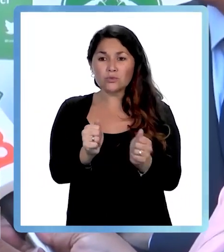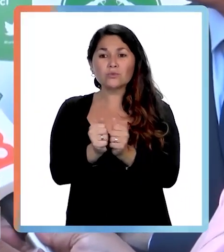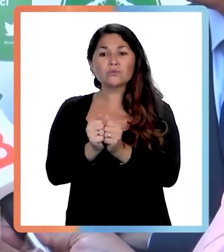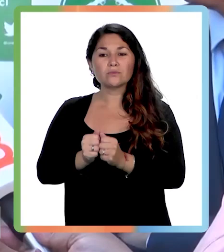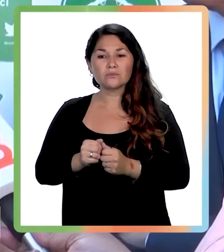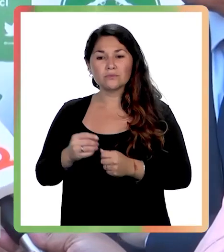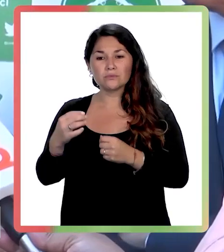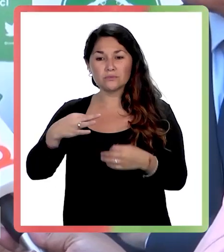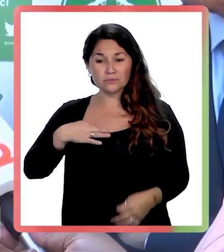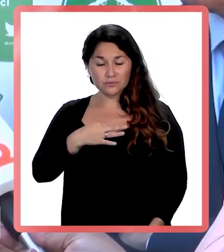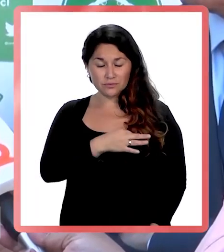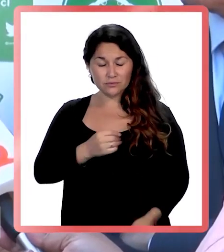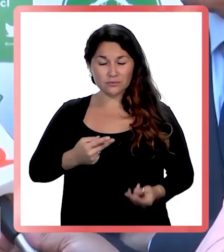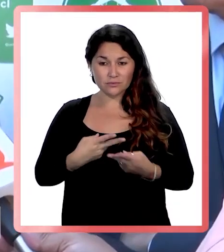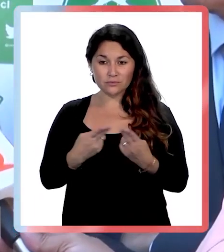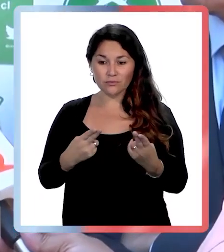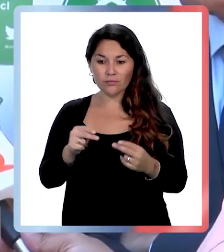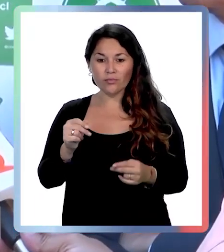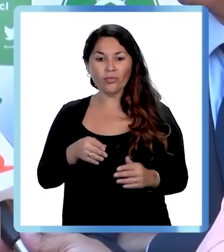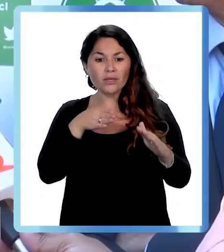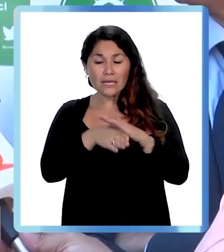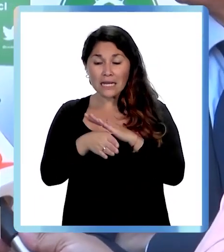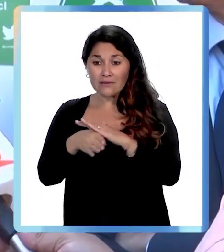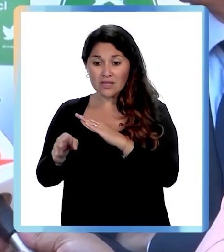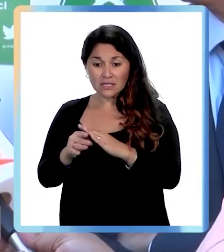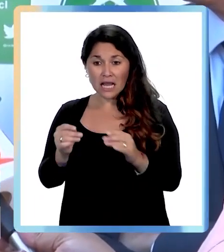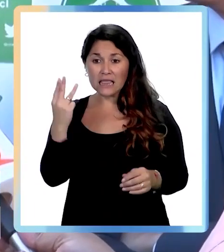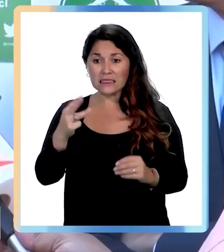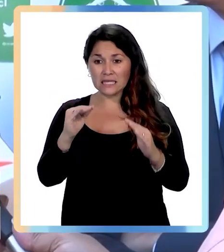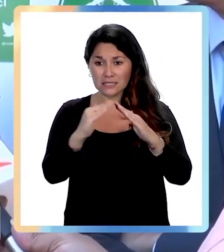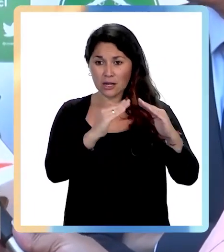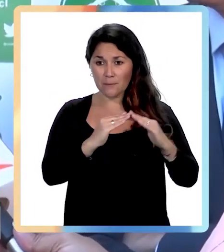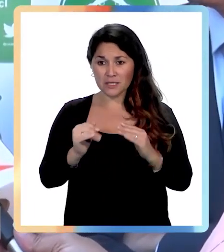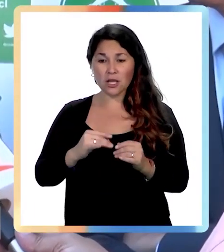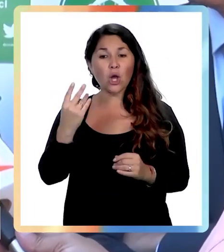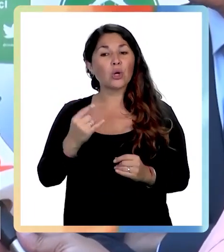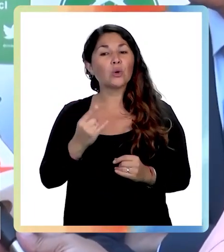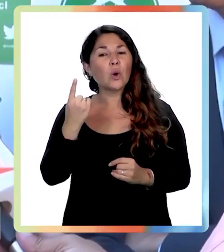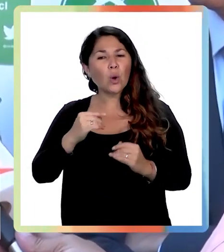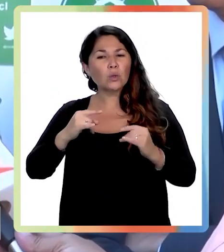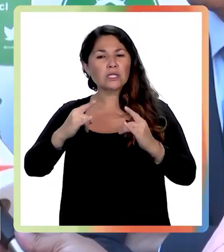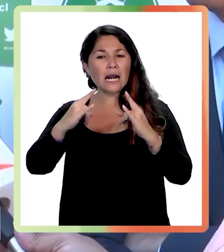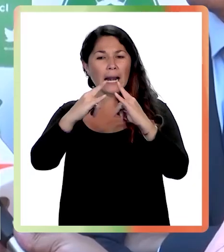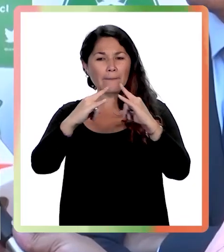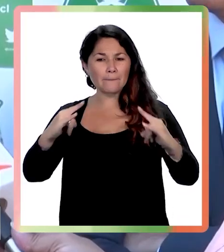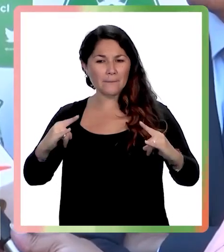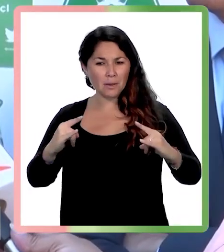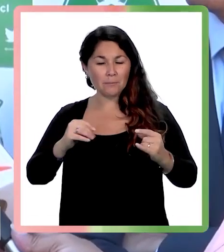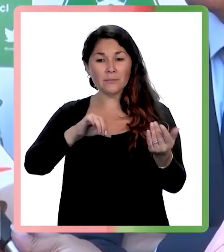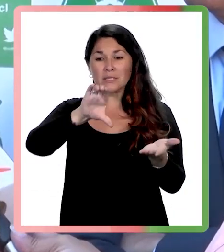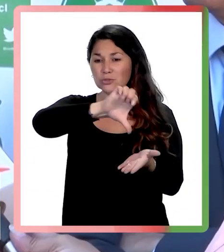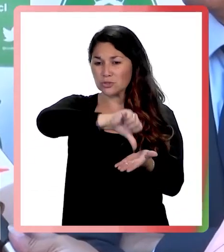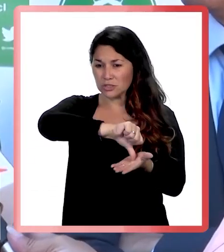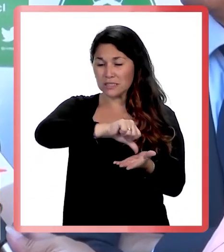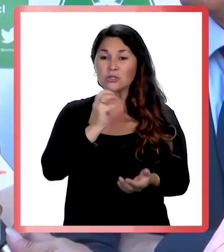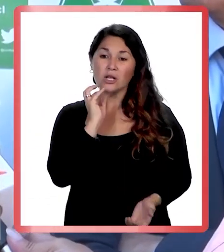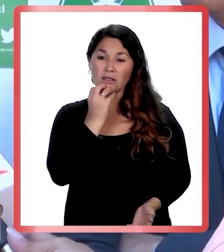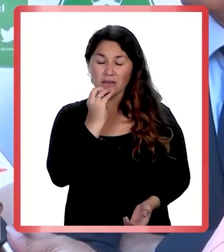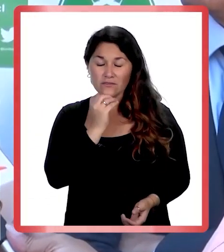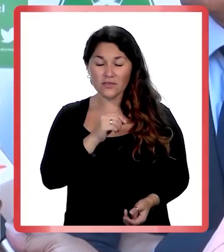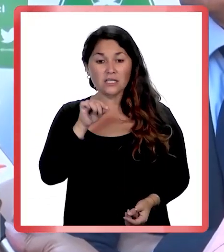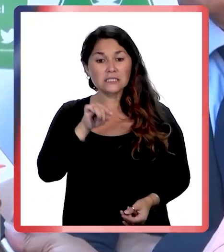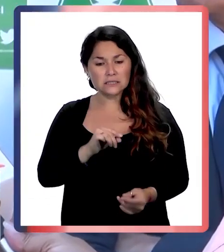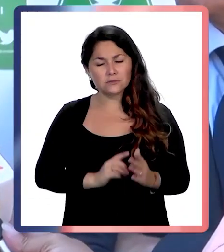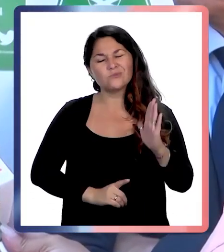Público, efectuándose el allanamiento a 3 inmuebles, uno en un campamento, 2 en el sector céntrico de Antofagasta, y obviamente está